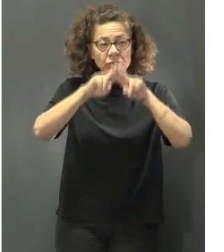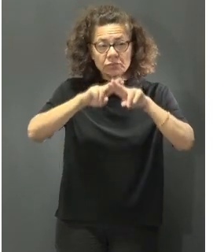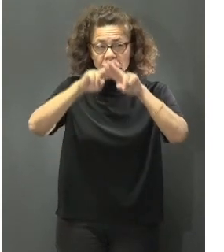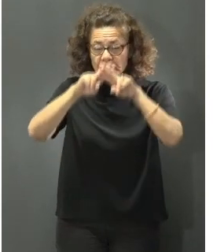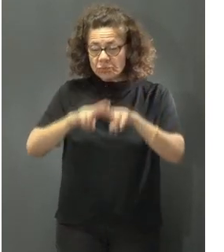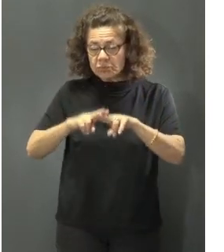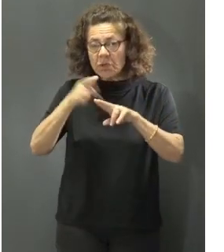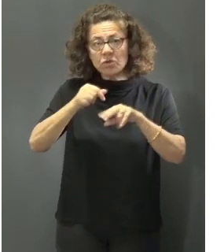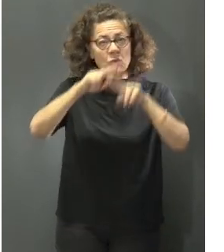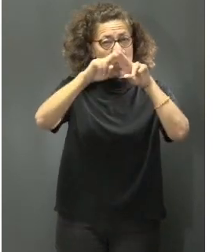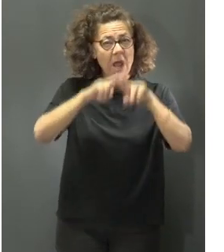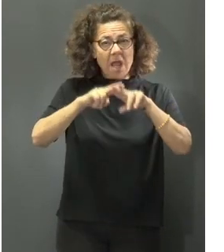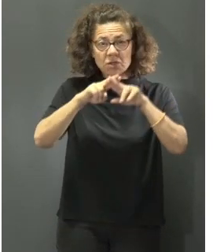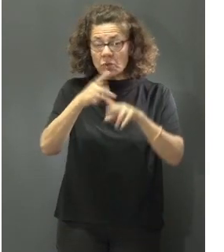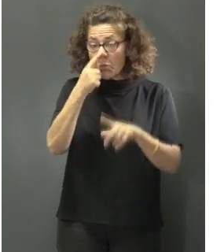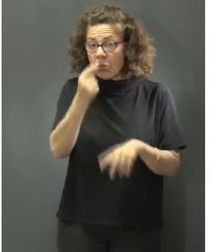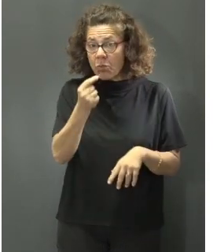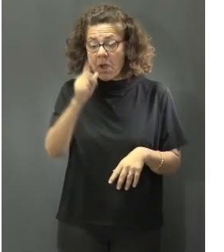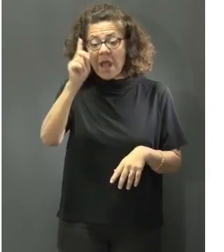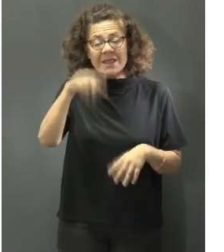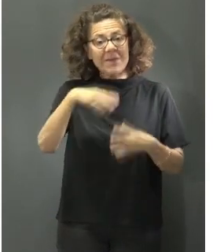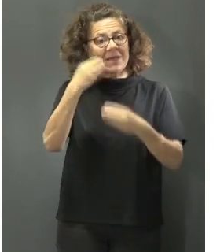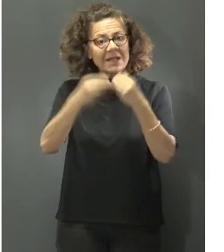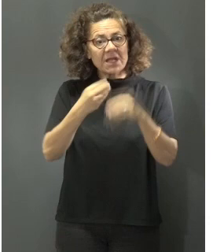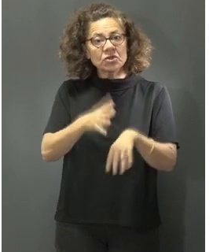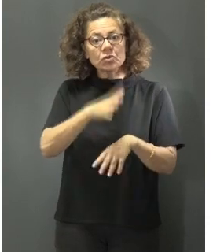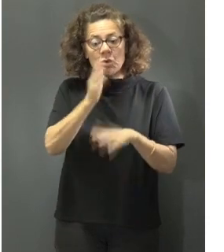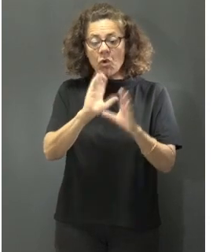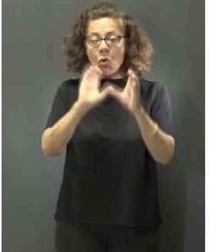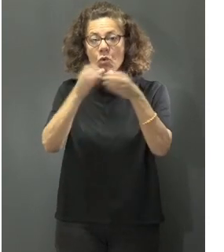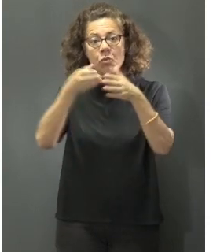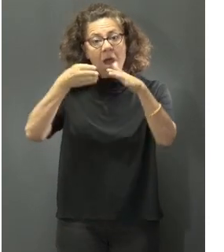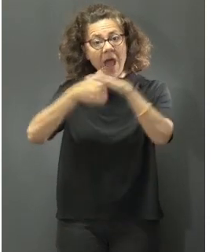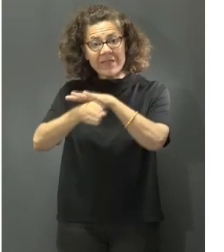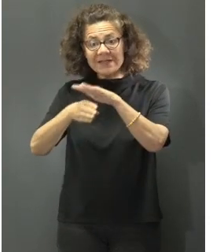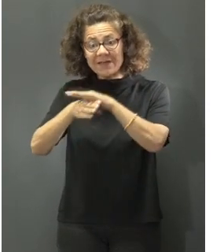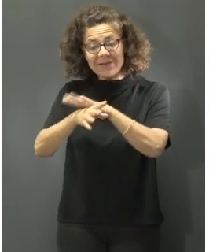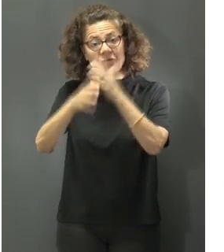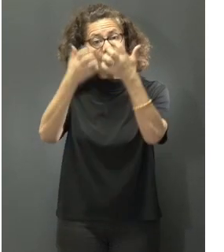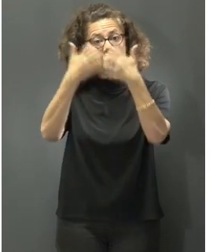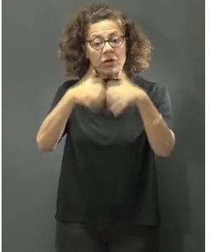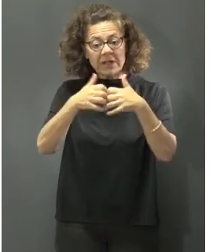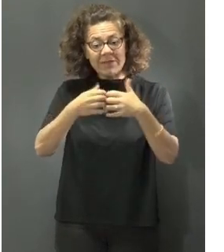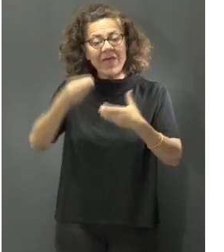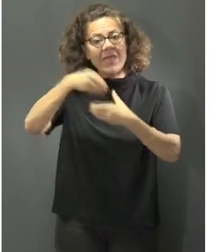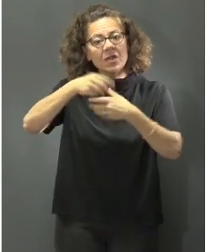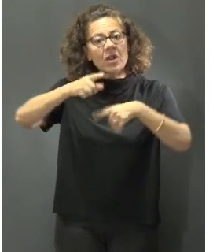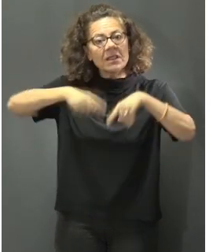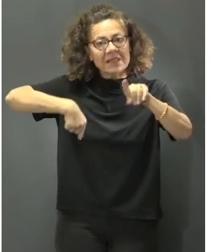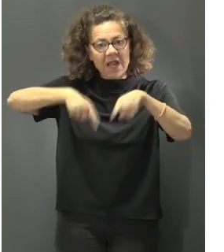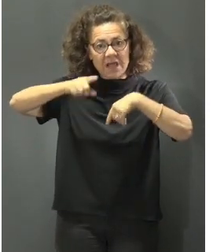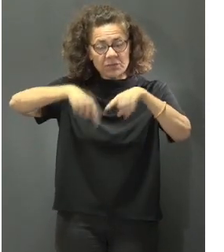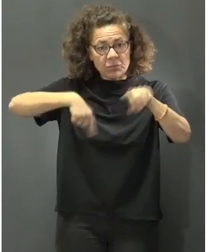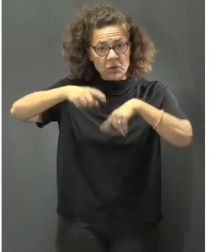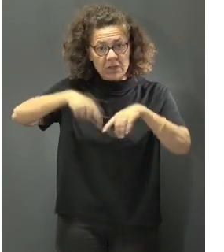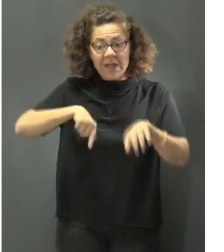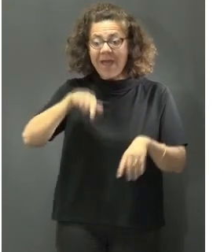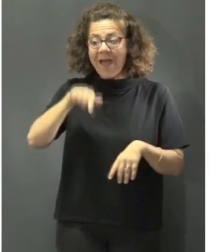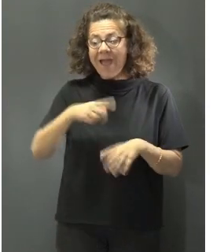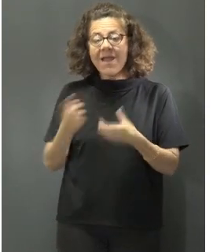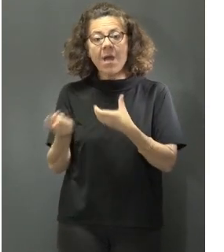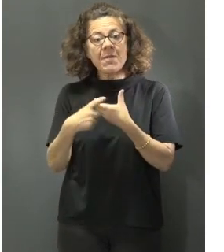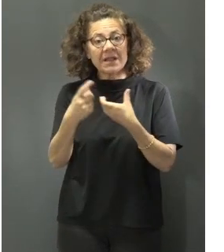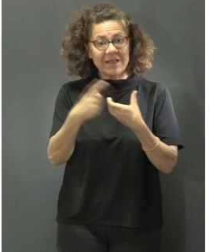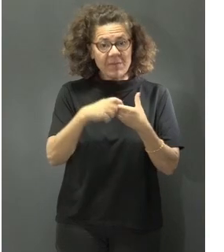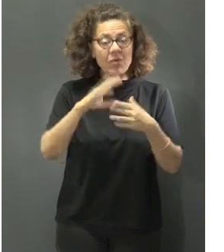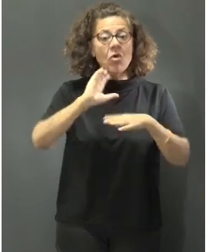son pequeños estudios, también se han realizado estudios a través del Grupo de Accesibilidad Cognitiva en el Transporte, en el que ha participado